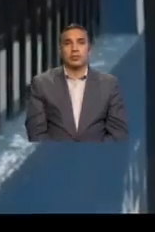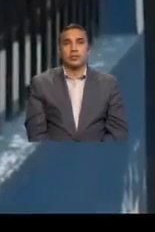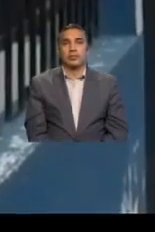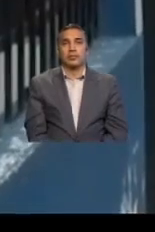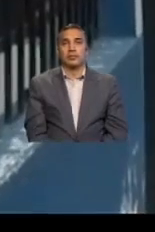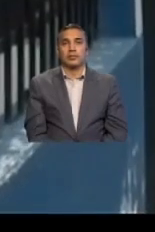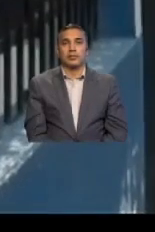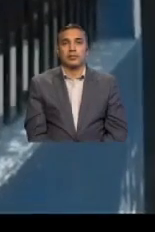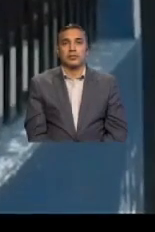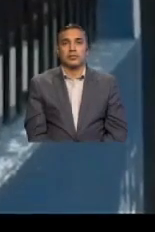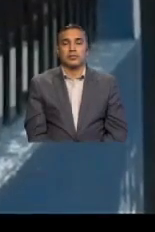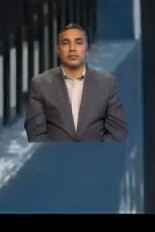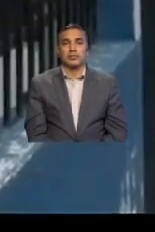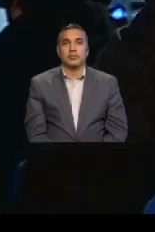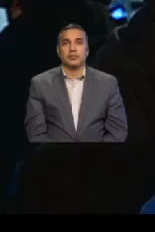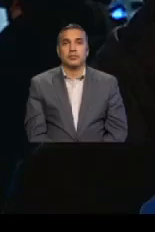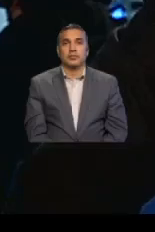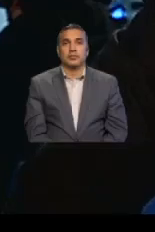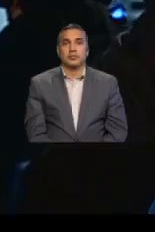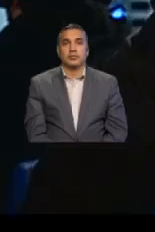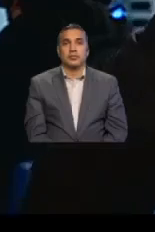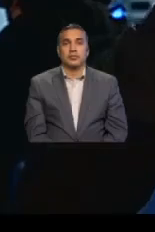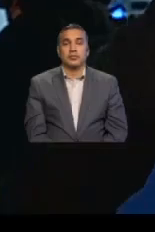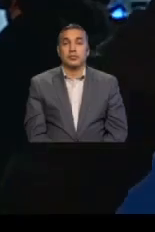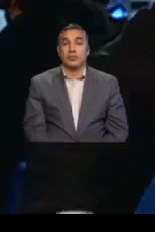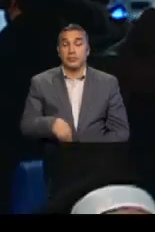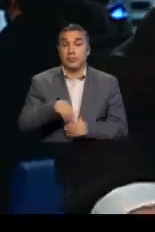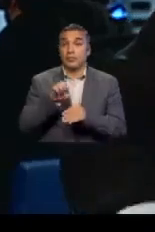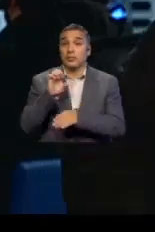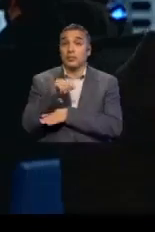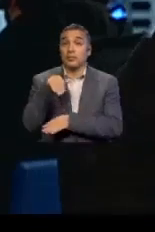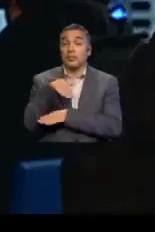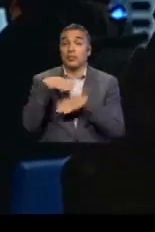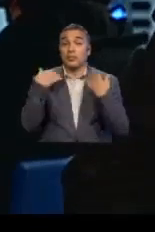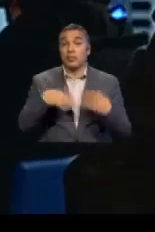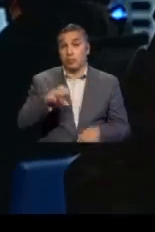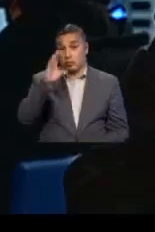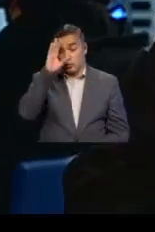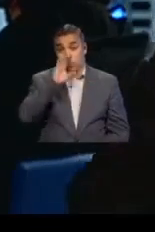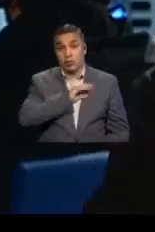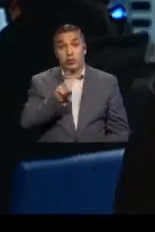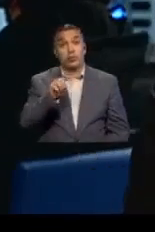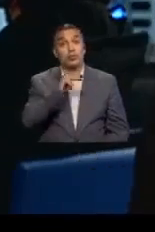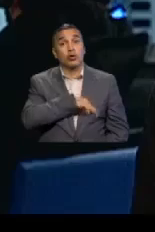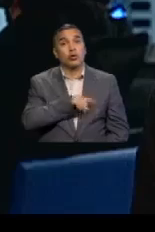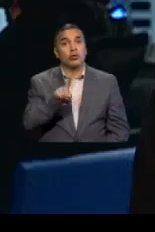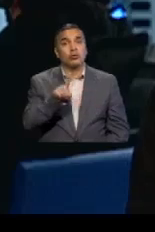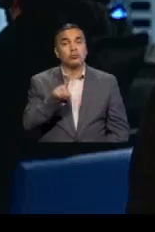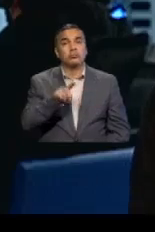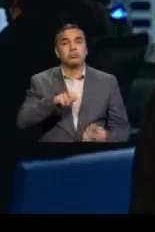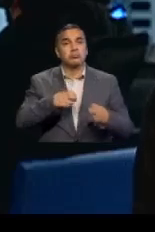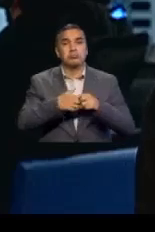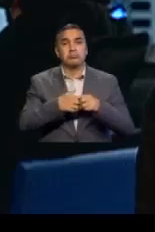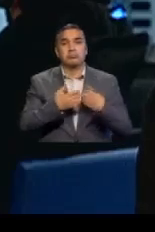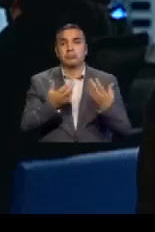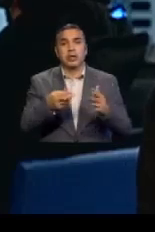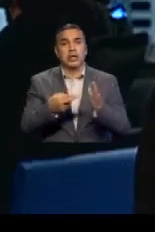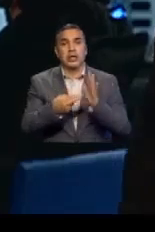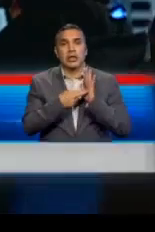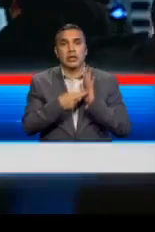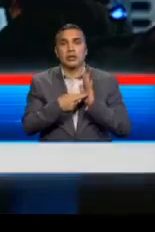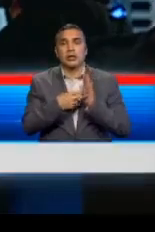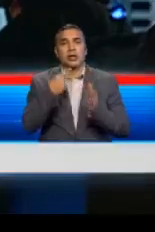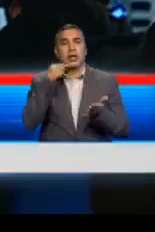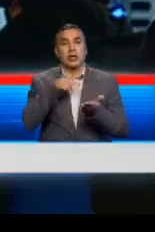Escurra, TC Televisión. Y en el país, amigos, ser agente metropolitano municipal no demanda de mayores requisitos.